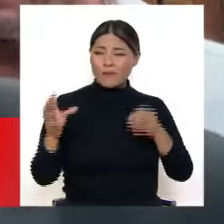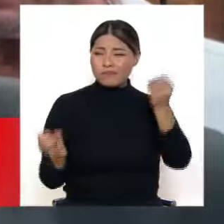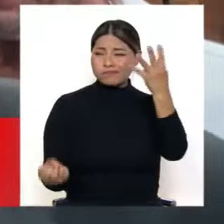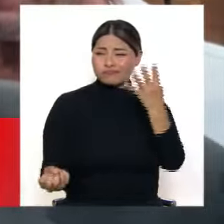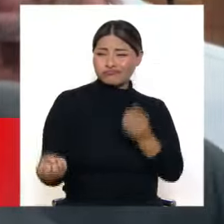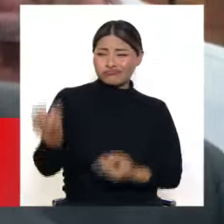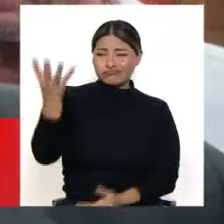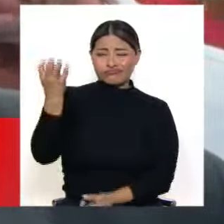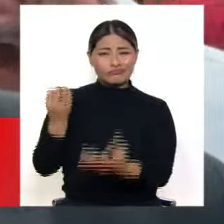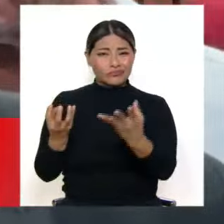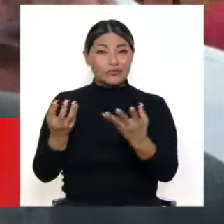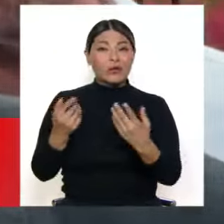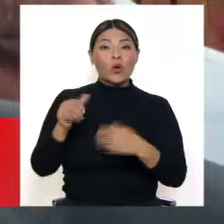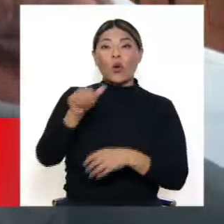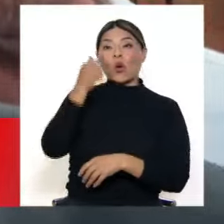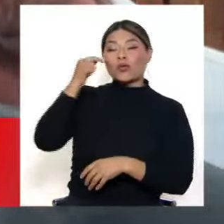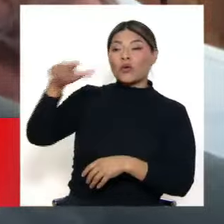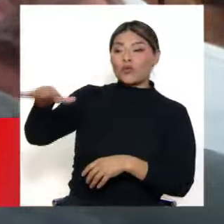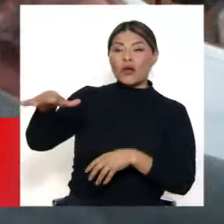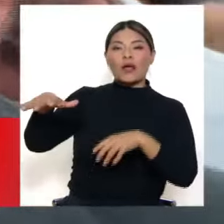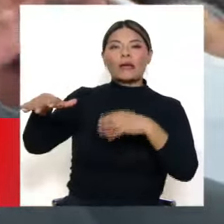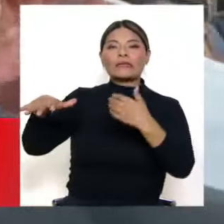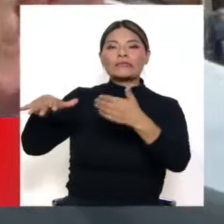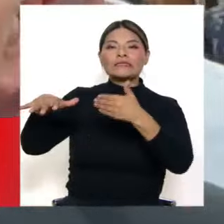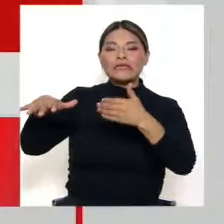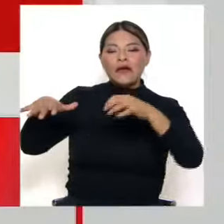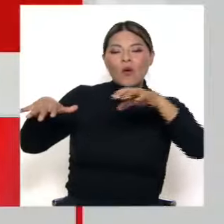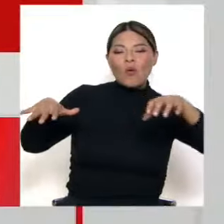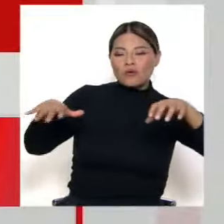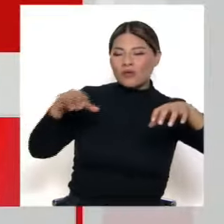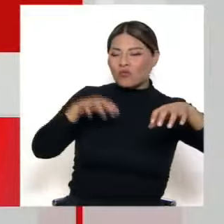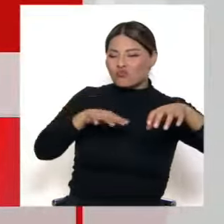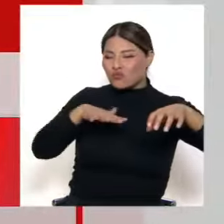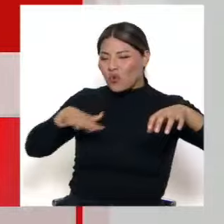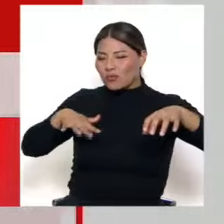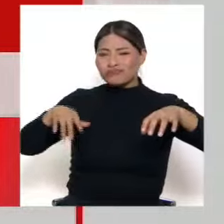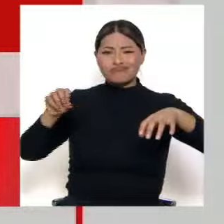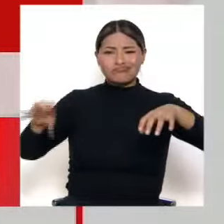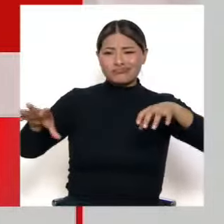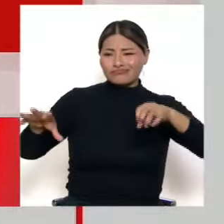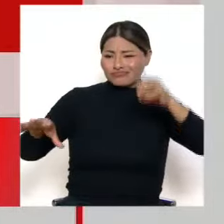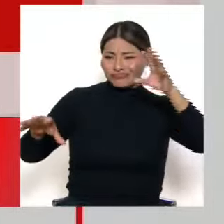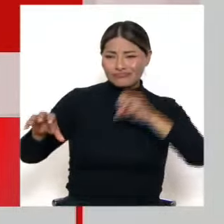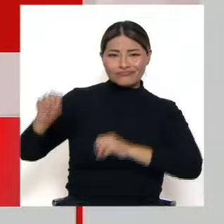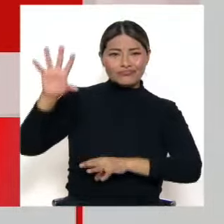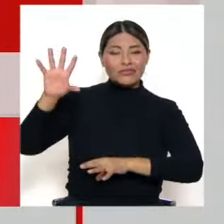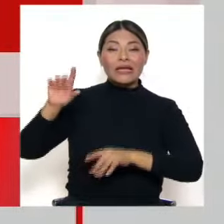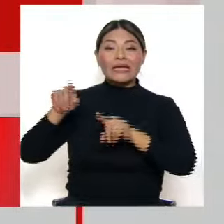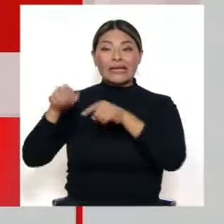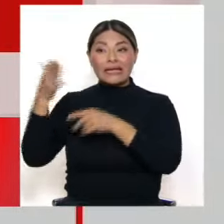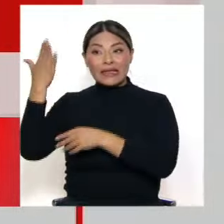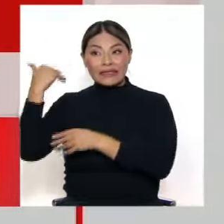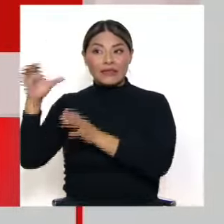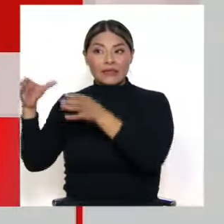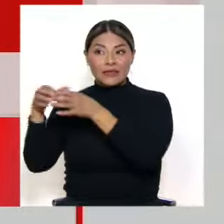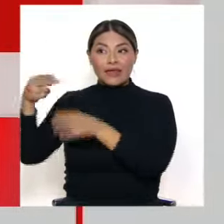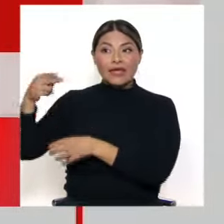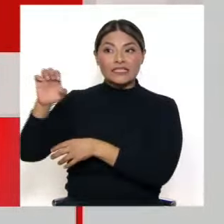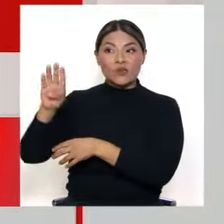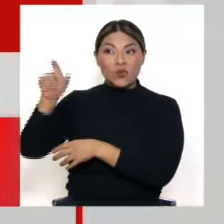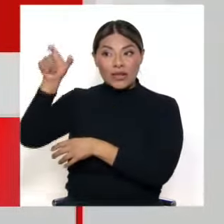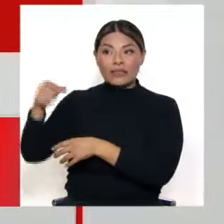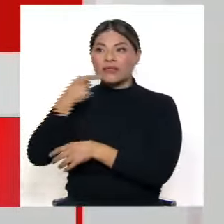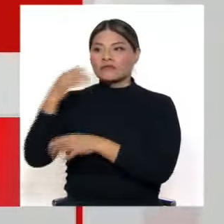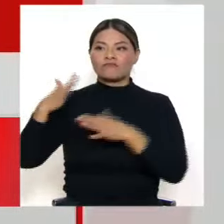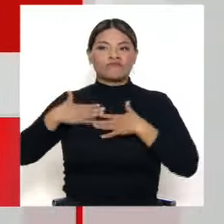Zaa y otras zonas simultáneamente el grupo hezbolá ha atribuido el ataque a Israel